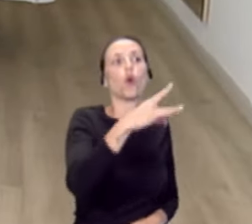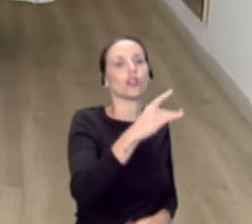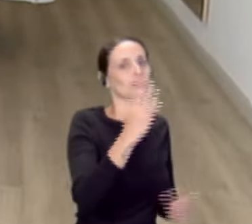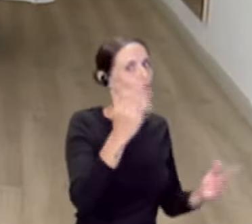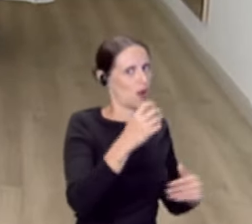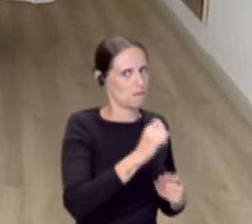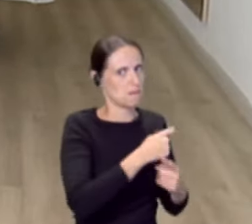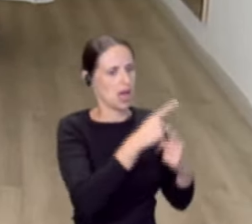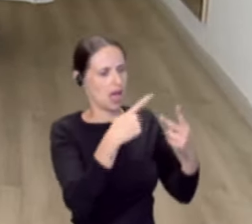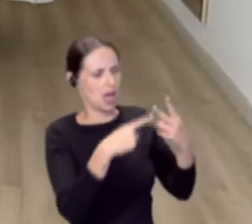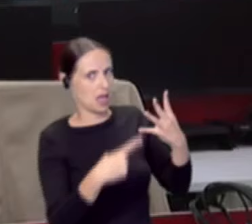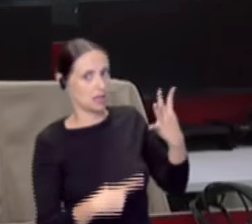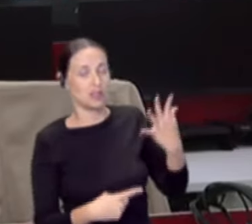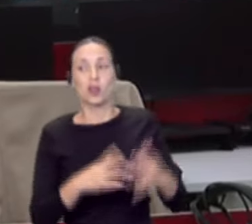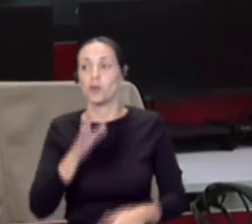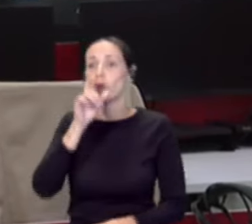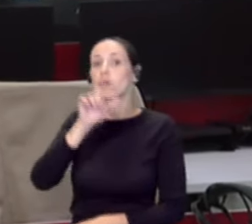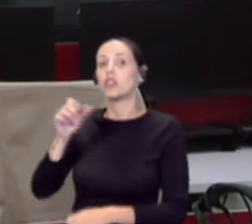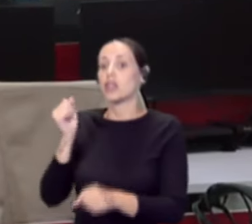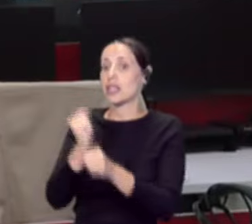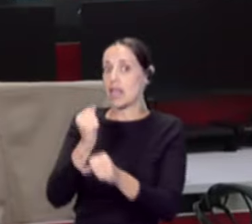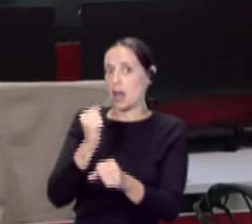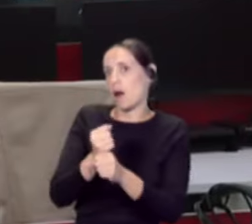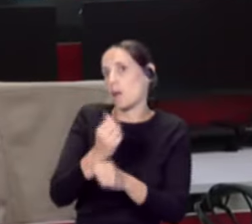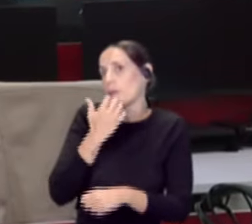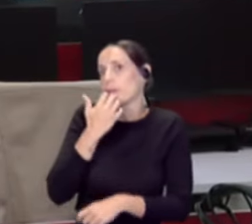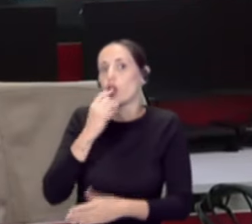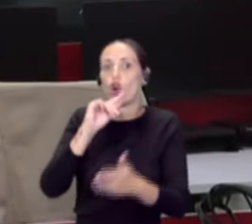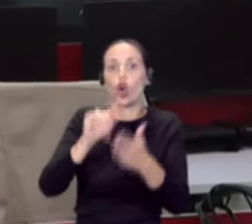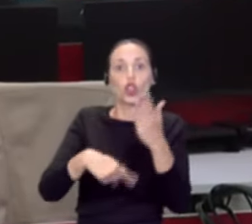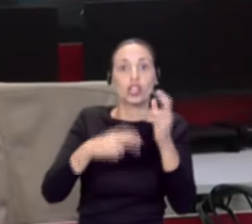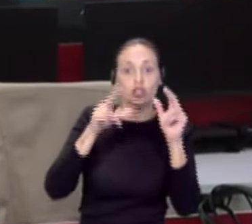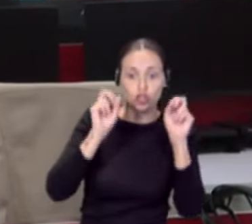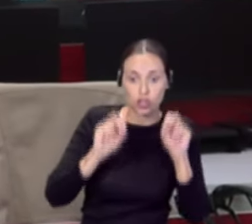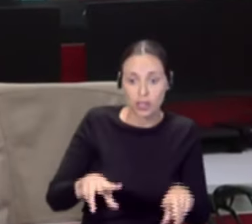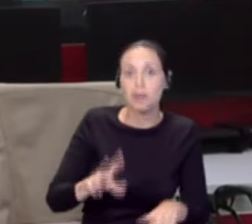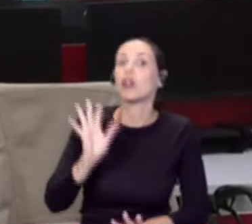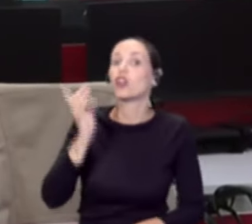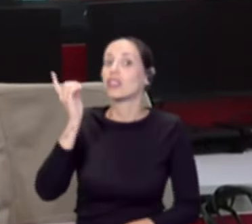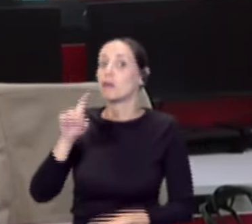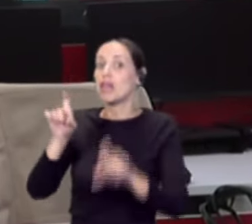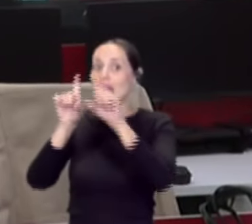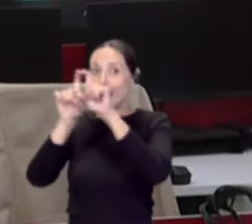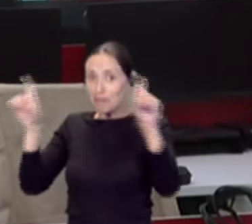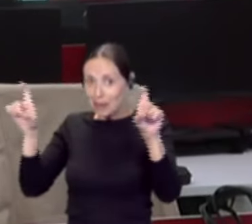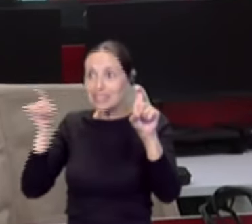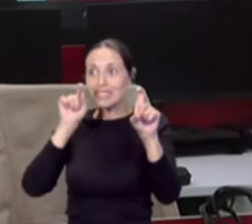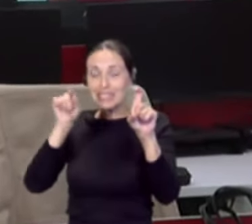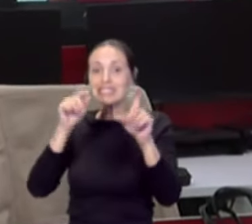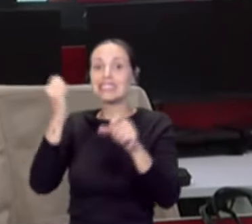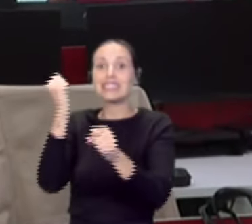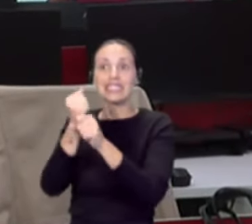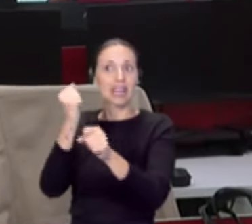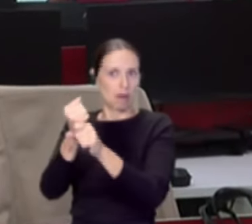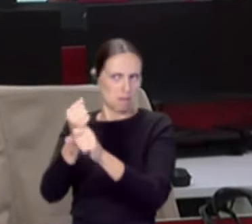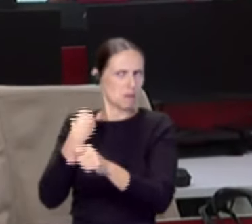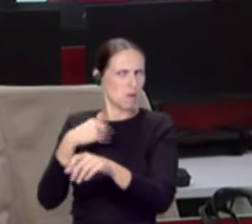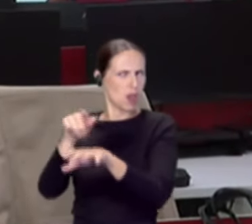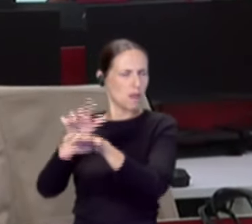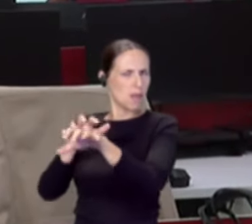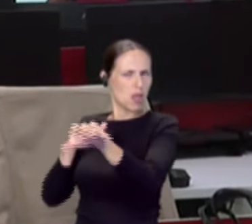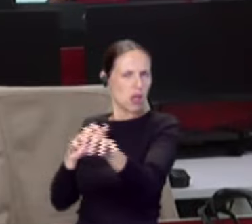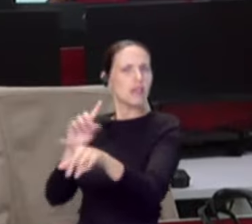son aquellas personas que están trabajando sin contrato, sino también son aquellas empresas que están trabajando, que son la inmensa mayoría, que luego originan